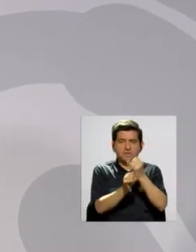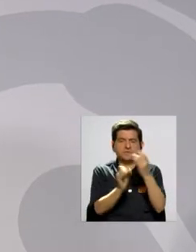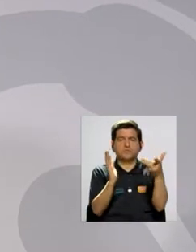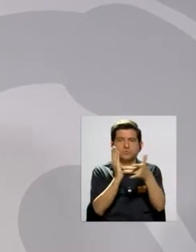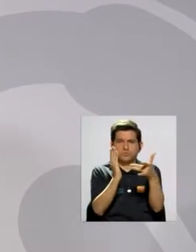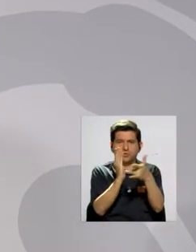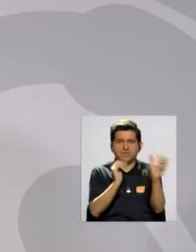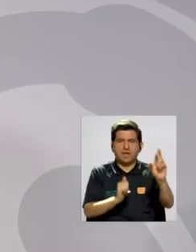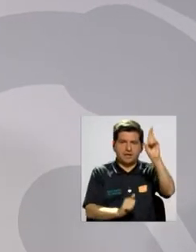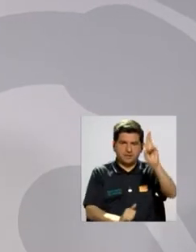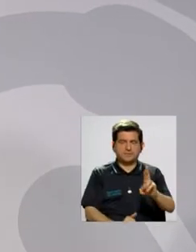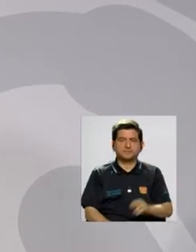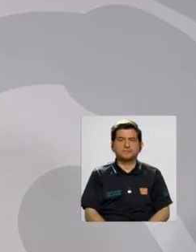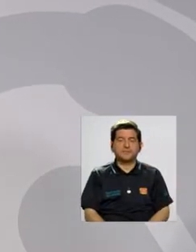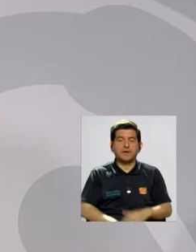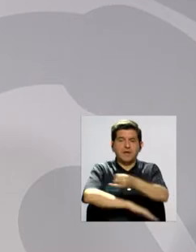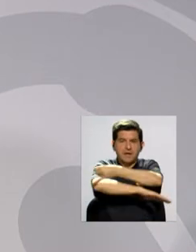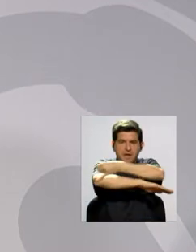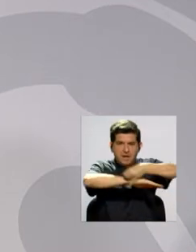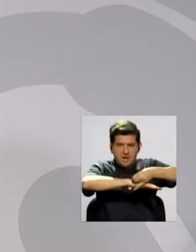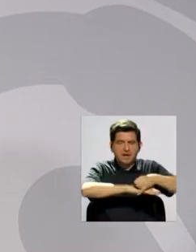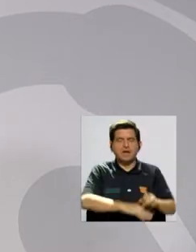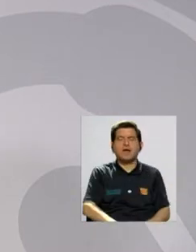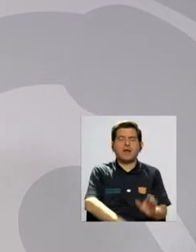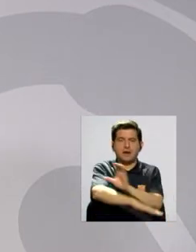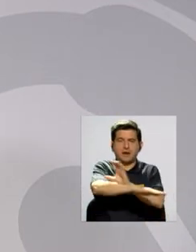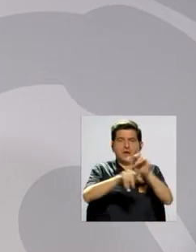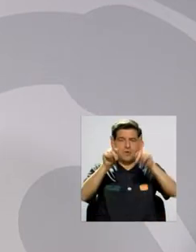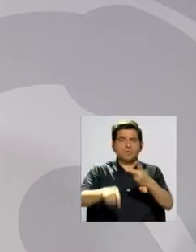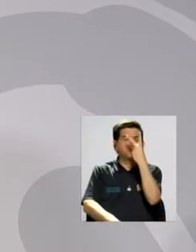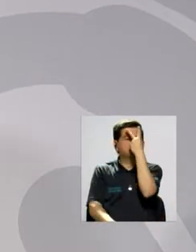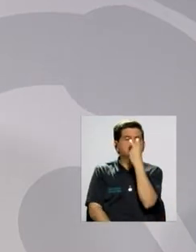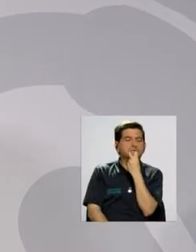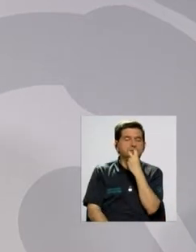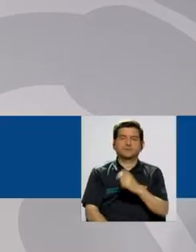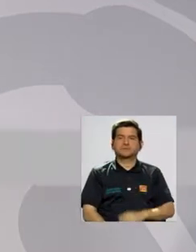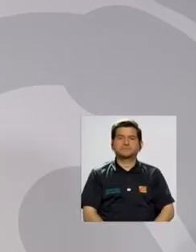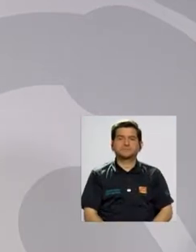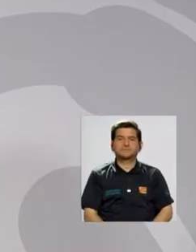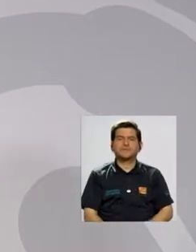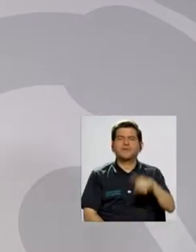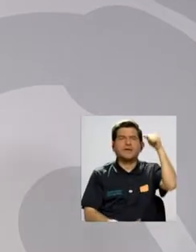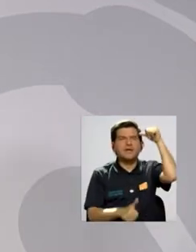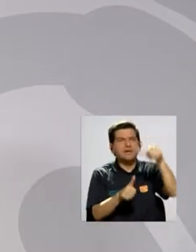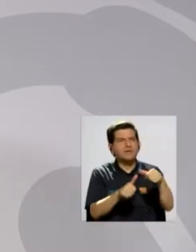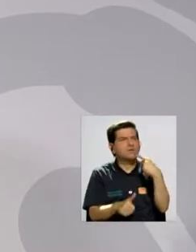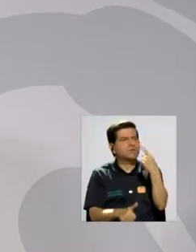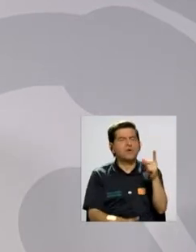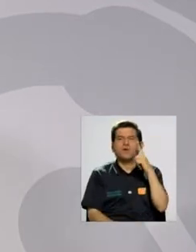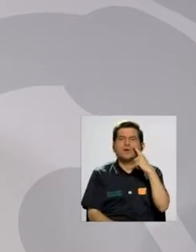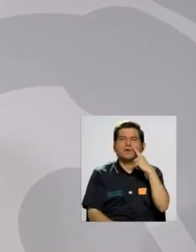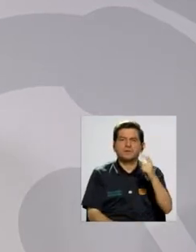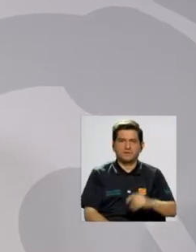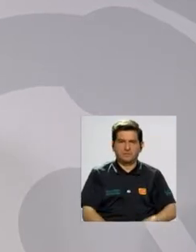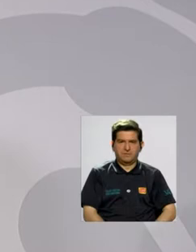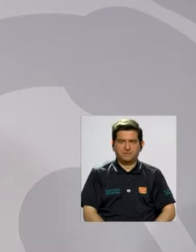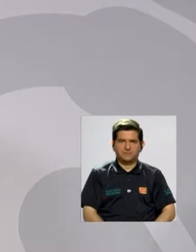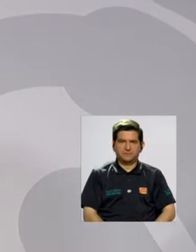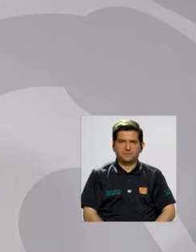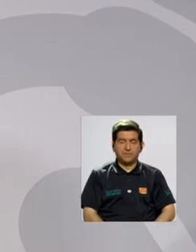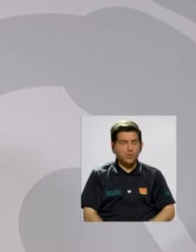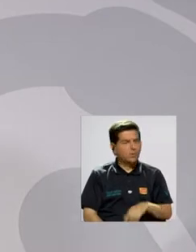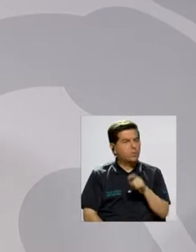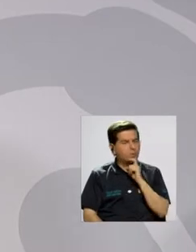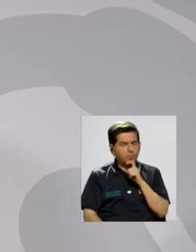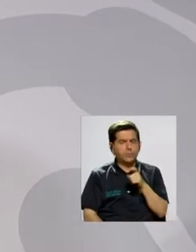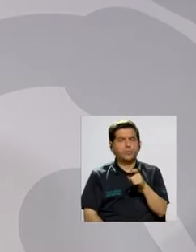de Costa Rica de Ingeniero en Computación, y es una persona no vidente. Y recuerdo las declaraciones del papá. Él decía que le costó